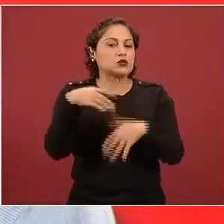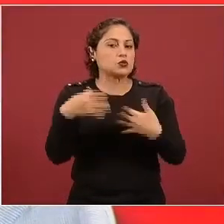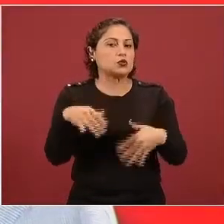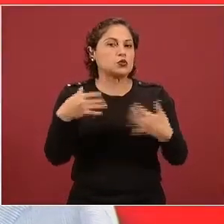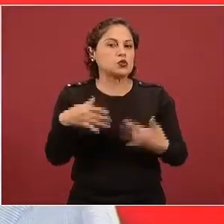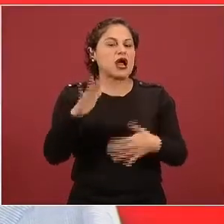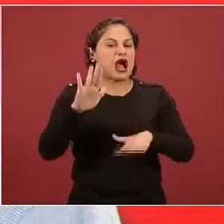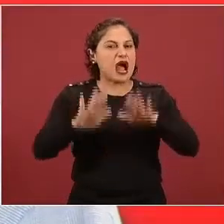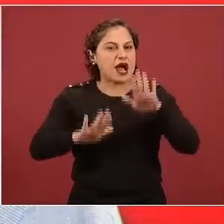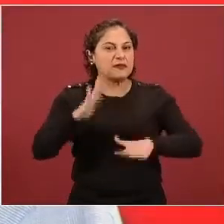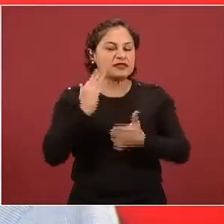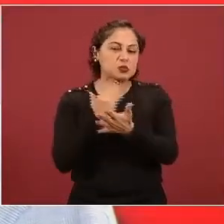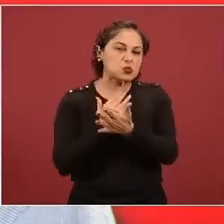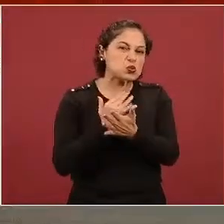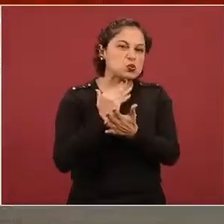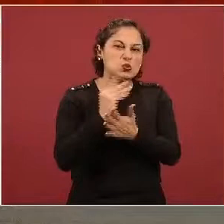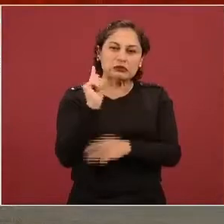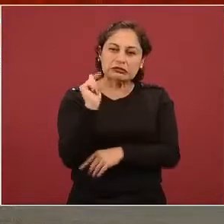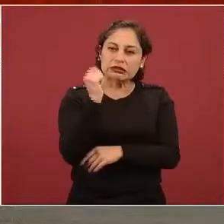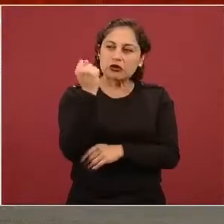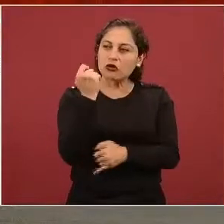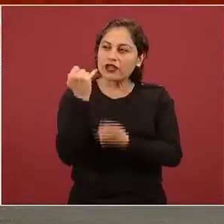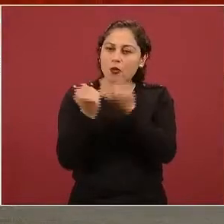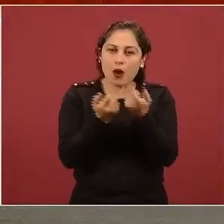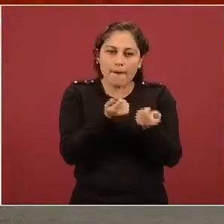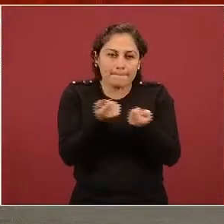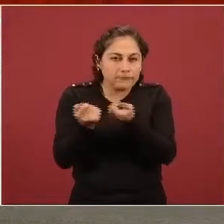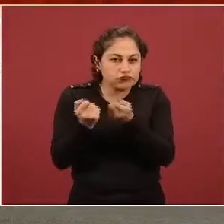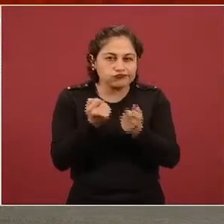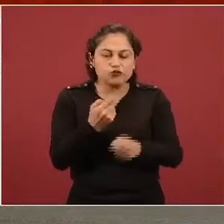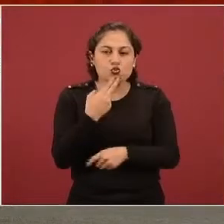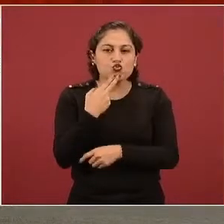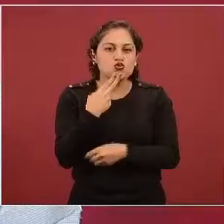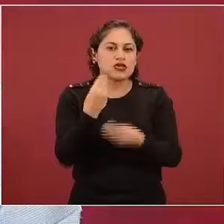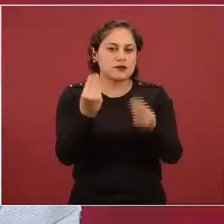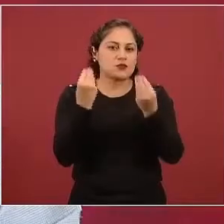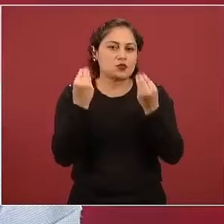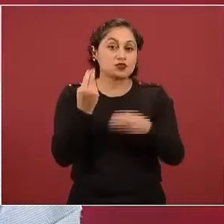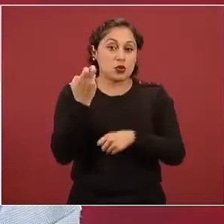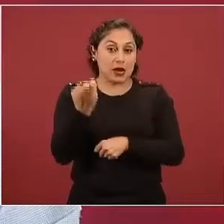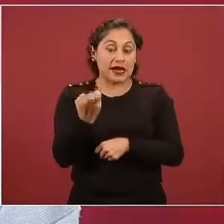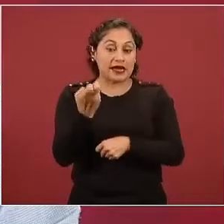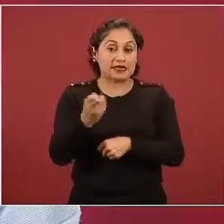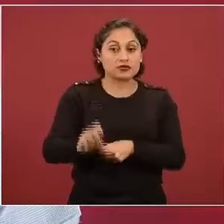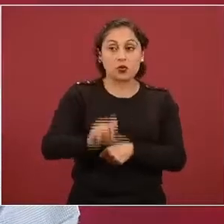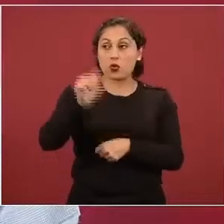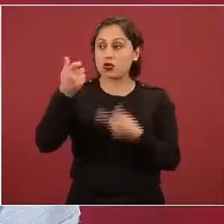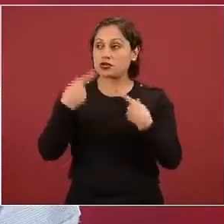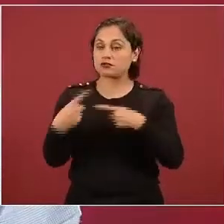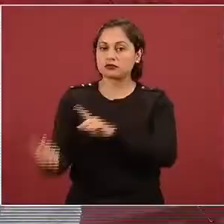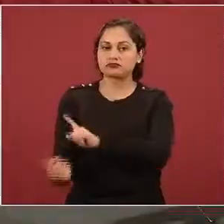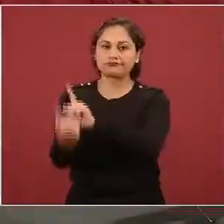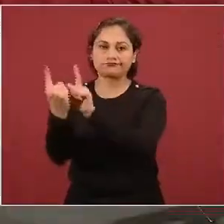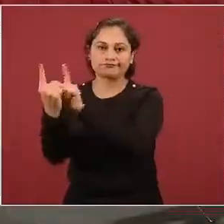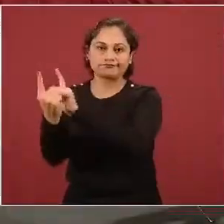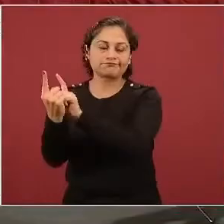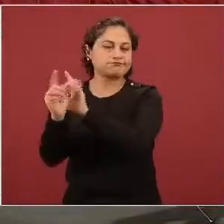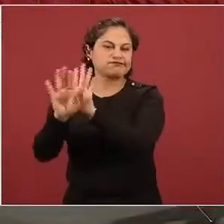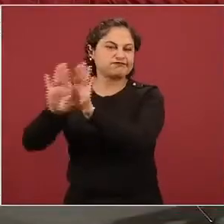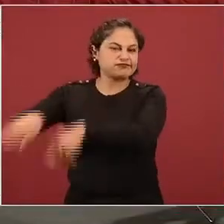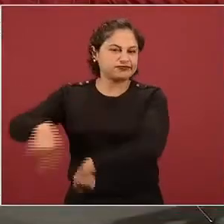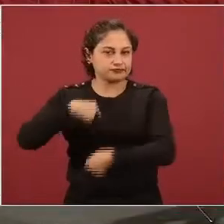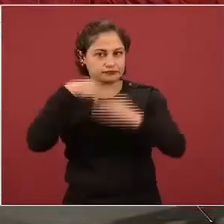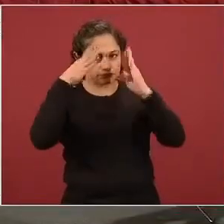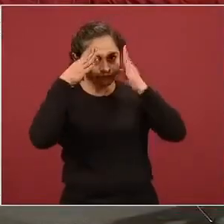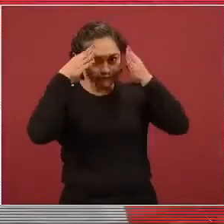potencialmente excesivo de los videojuegos como un sustituto de la forma de relacionarse con otros seres humanos, incluyendo amigas y amigos